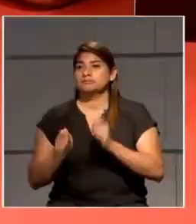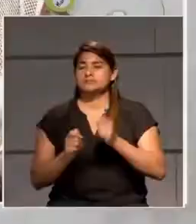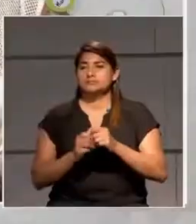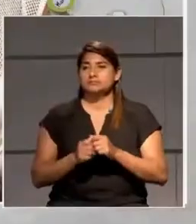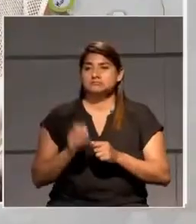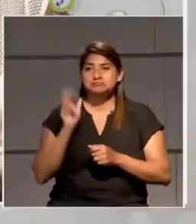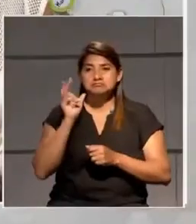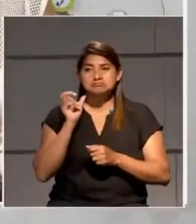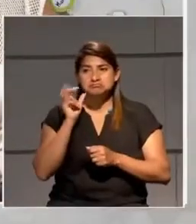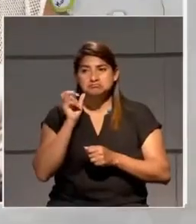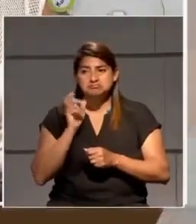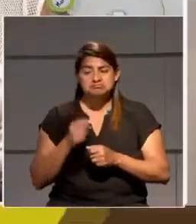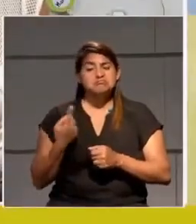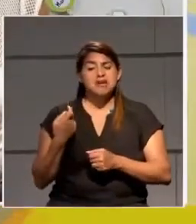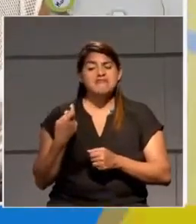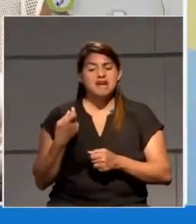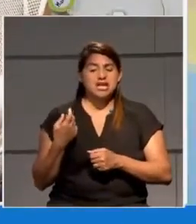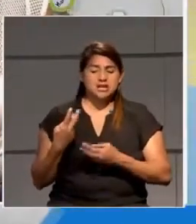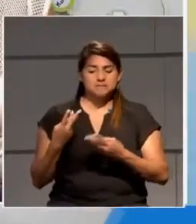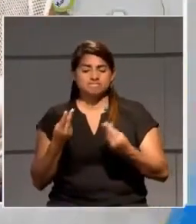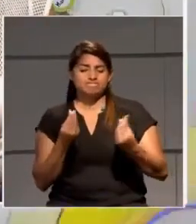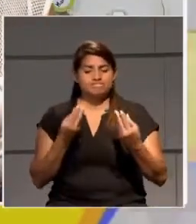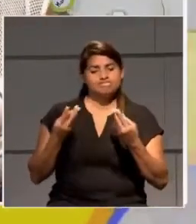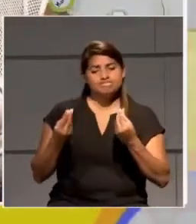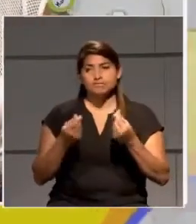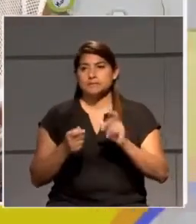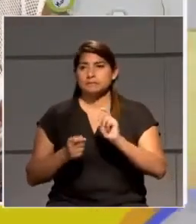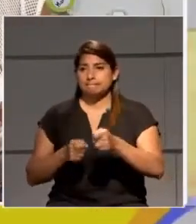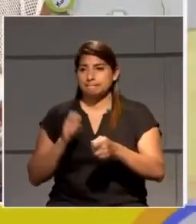Yo no tengo mucho ritmo. Vamos a ver.